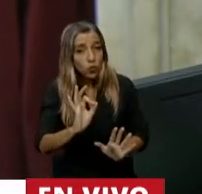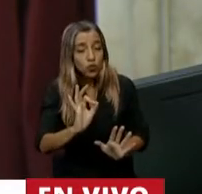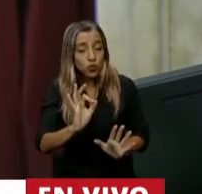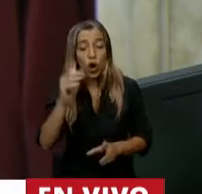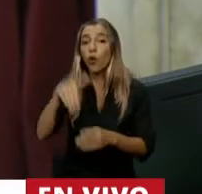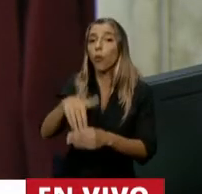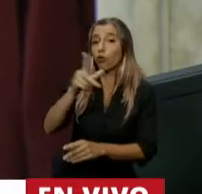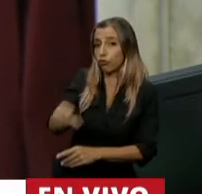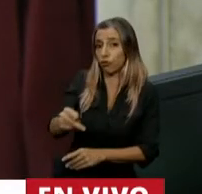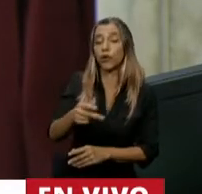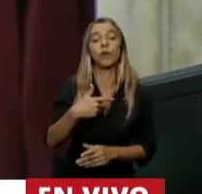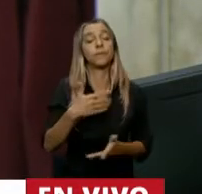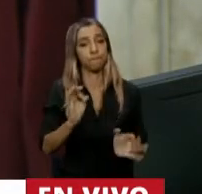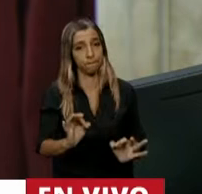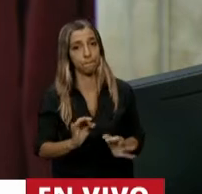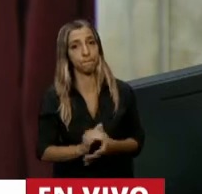Negativo, señor presidente. Negativo.